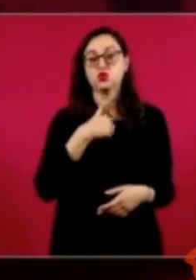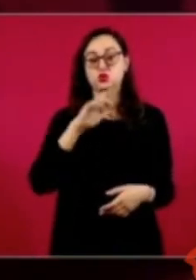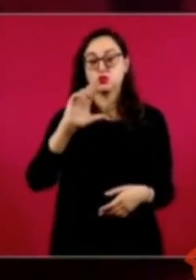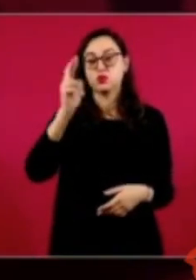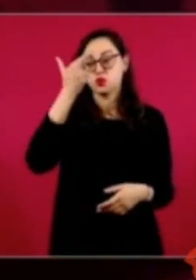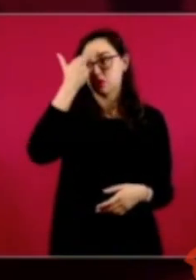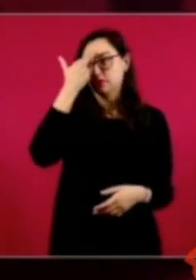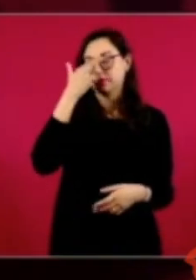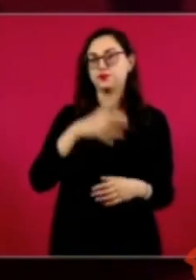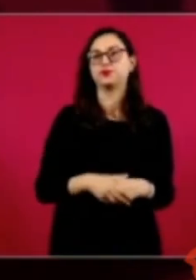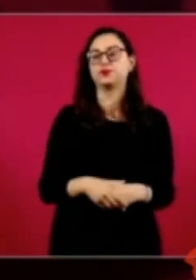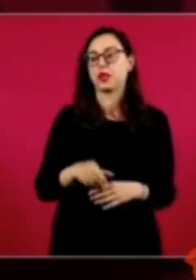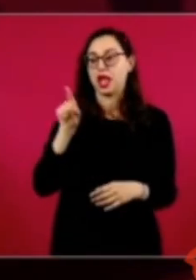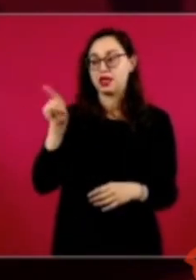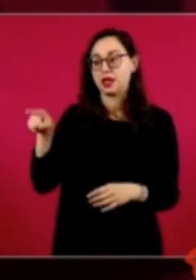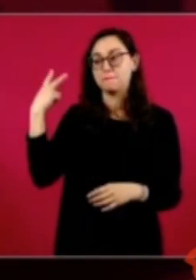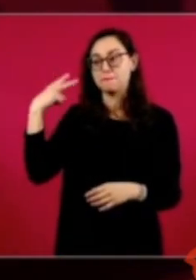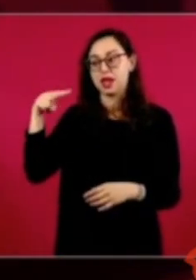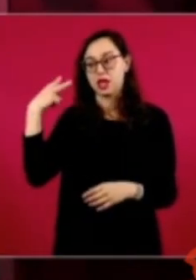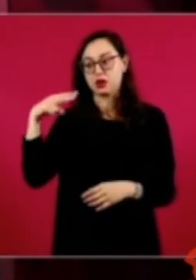Tantoyuca, Veracruz,